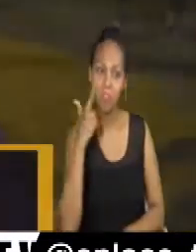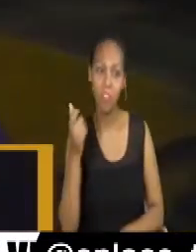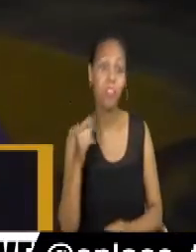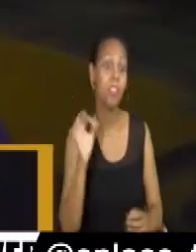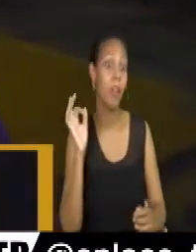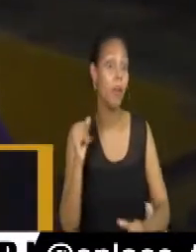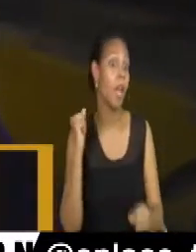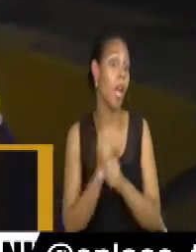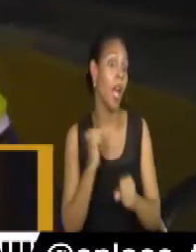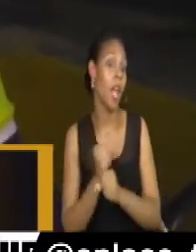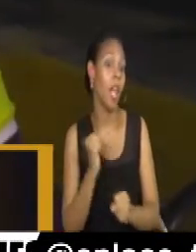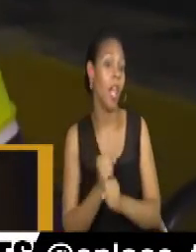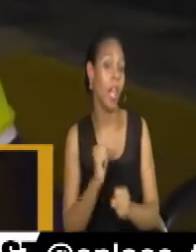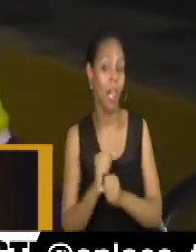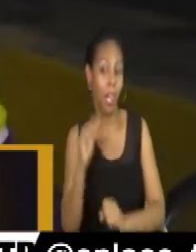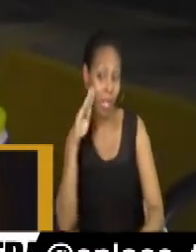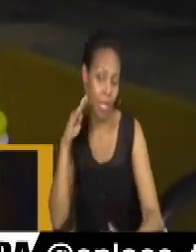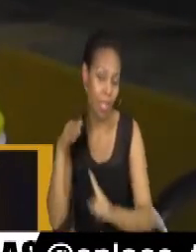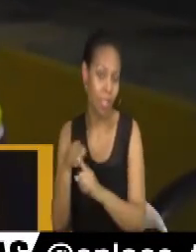Me parece muy bueno porque